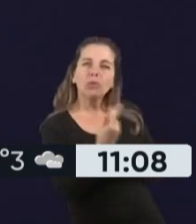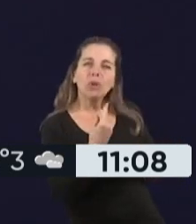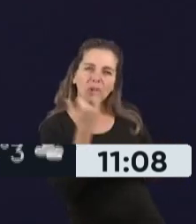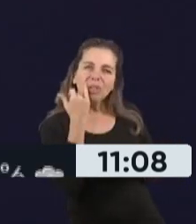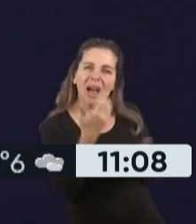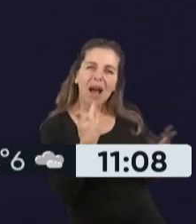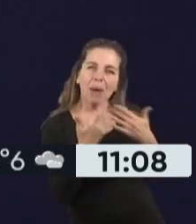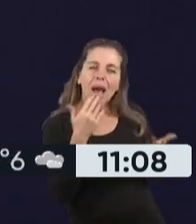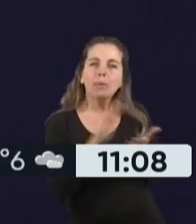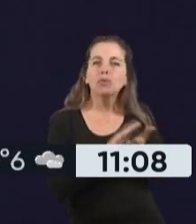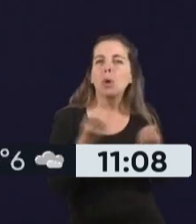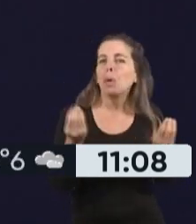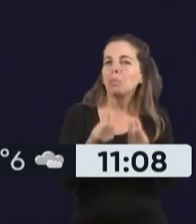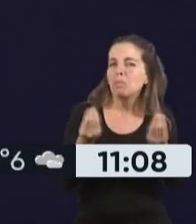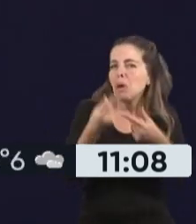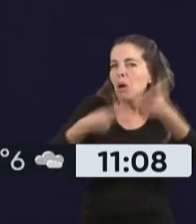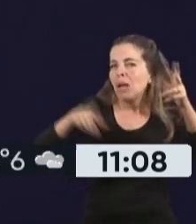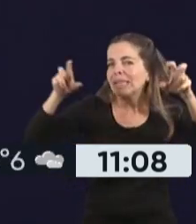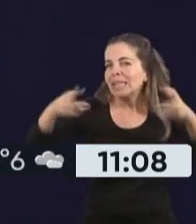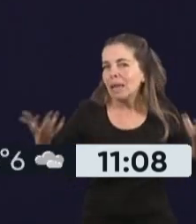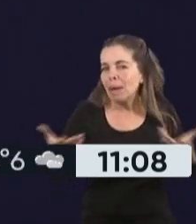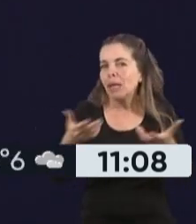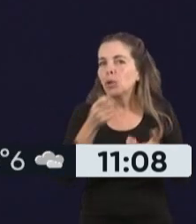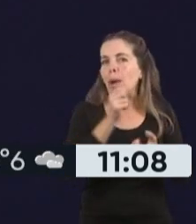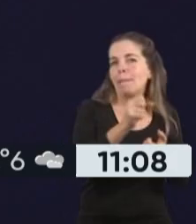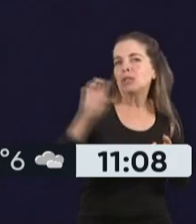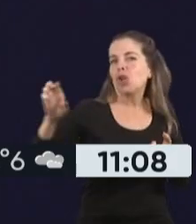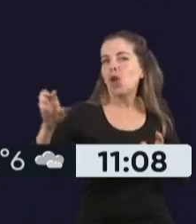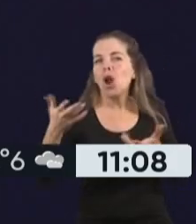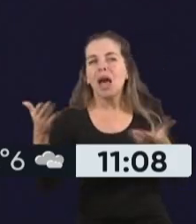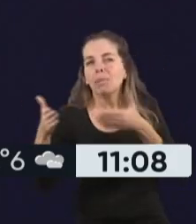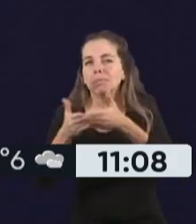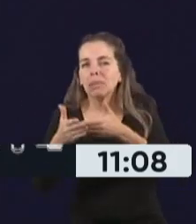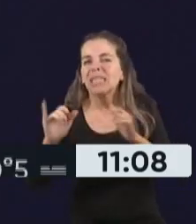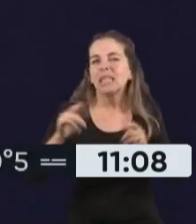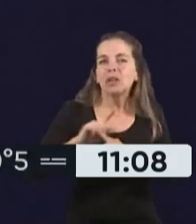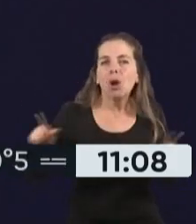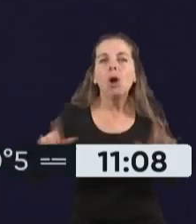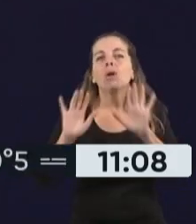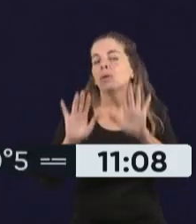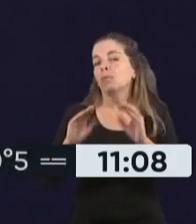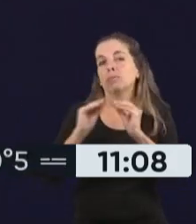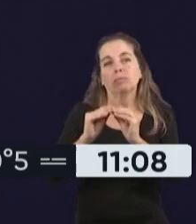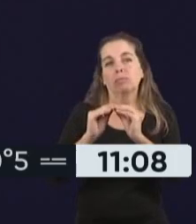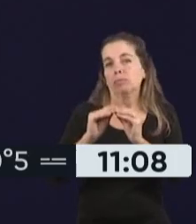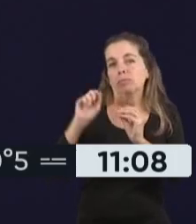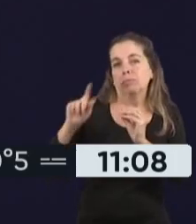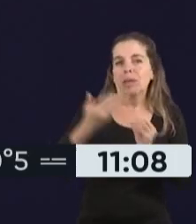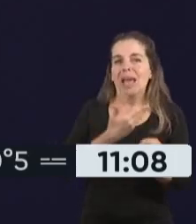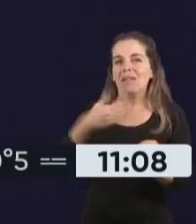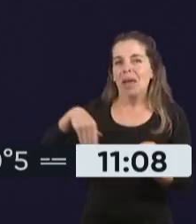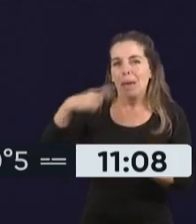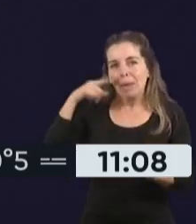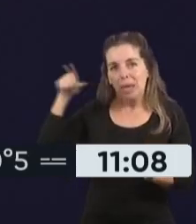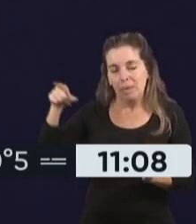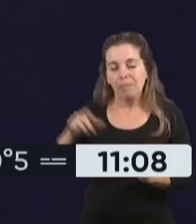de fechas sobre el levantamiento del cepo. Bueno, efectivamente son cuestiones que corren, en este caso, del propio organismo, pero